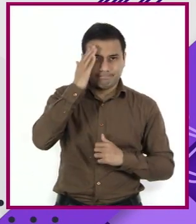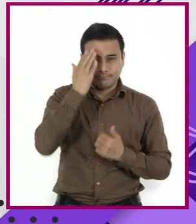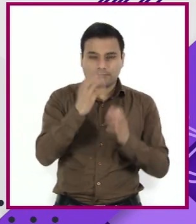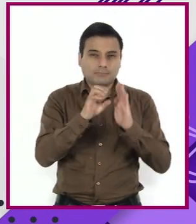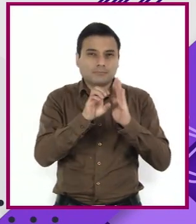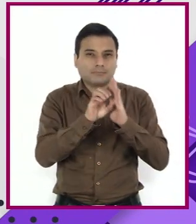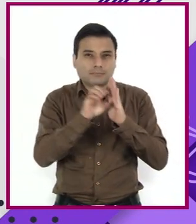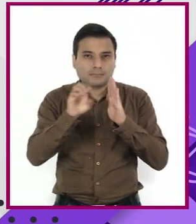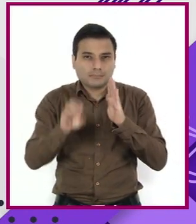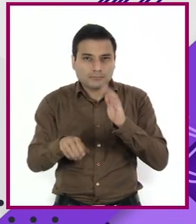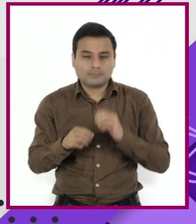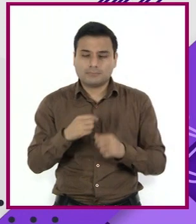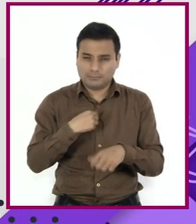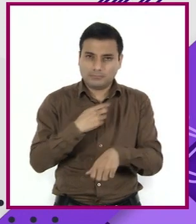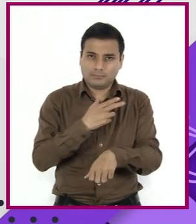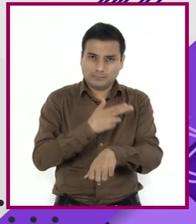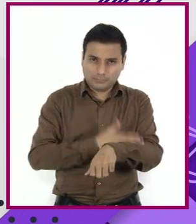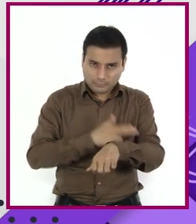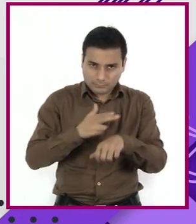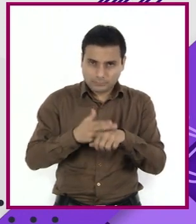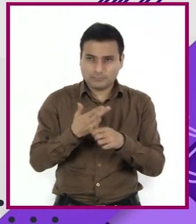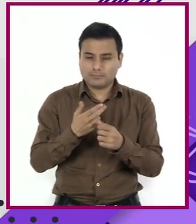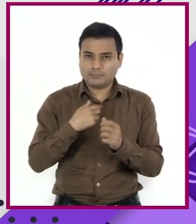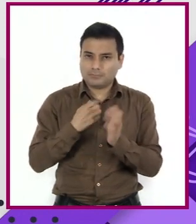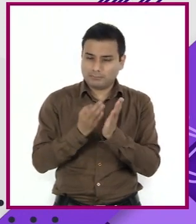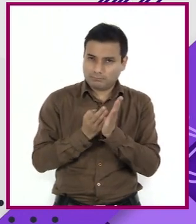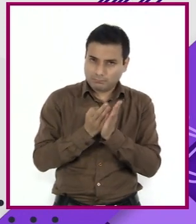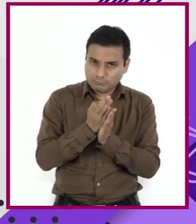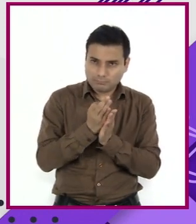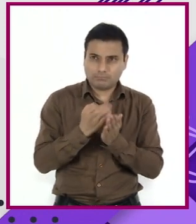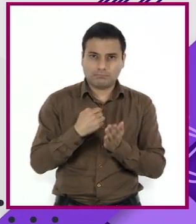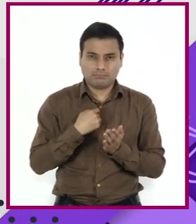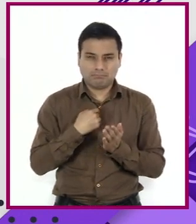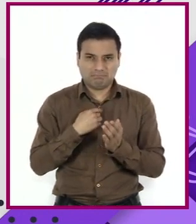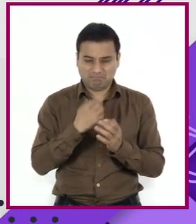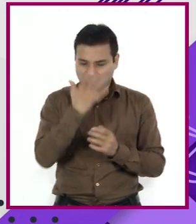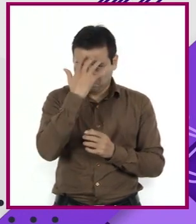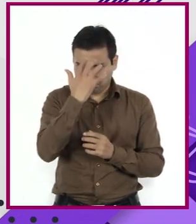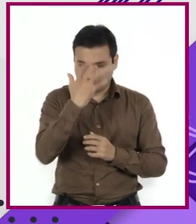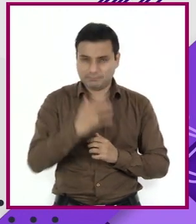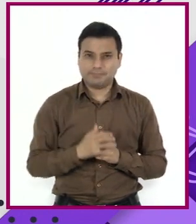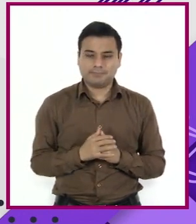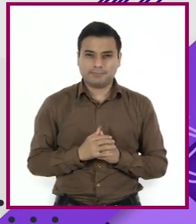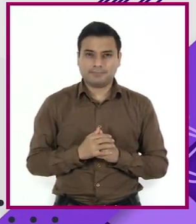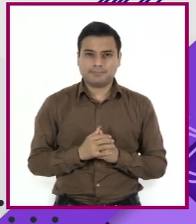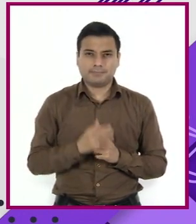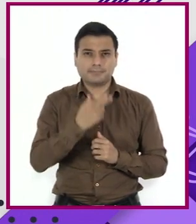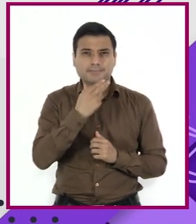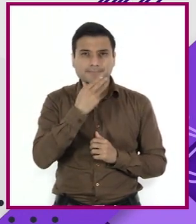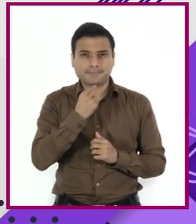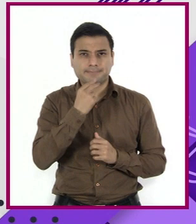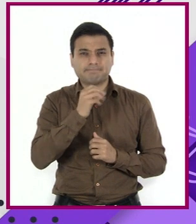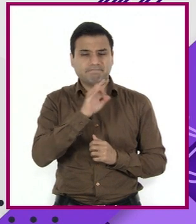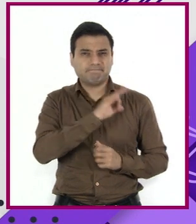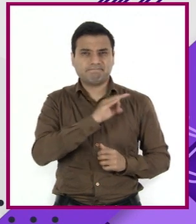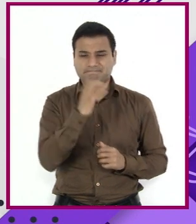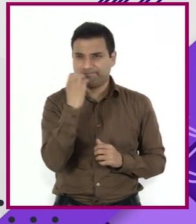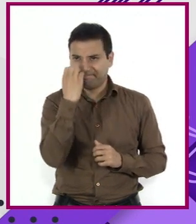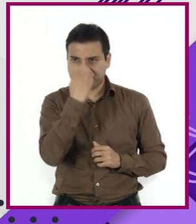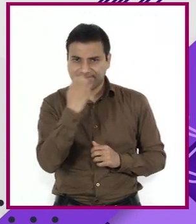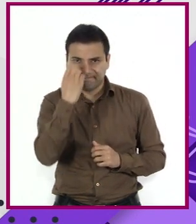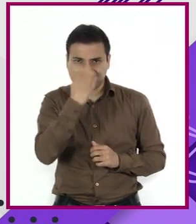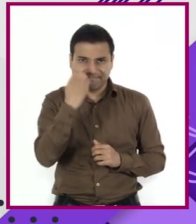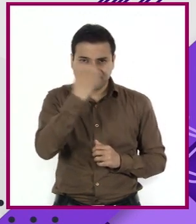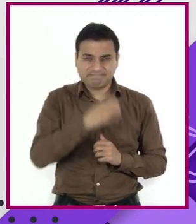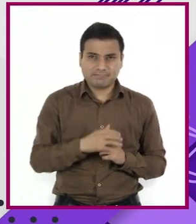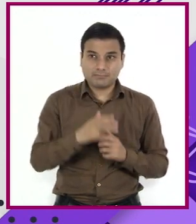ejemplo, honradez, lealtad y firmeza. Posee capacidad de juicio. Decidir